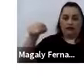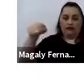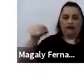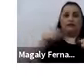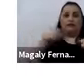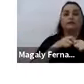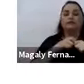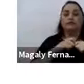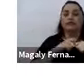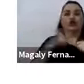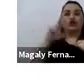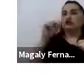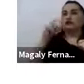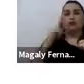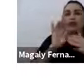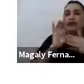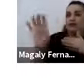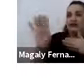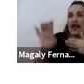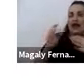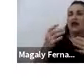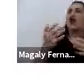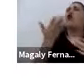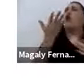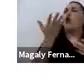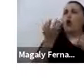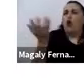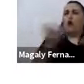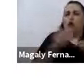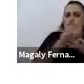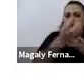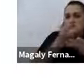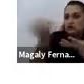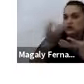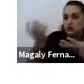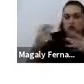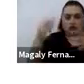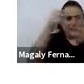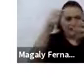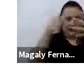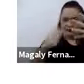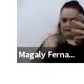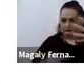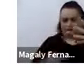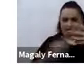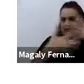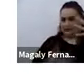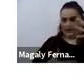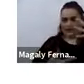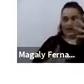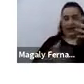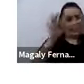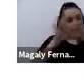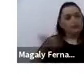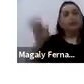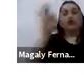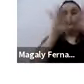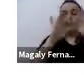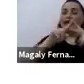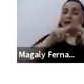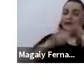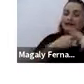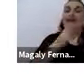mitigar, a qué se debe, cómo se distribuye, etc. Es muy importante empezar a hablar de